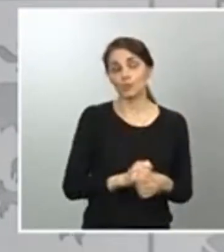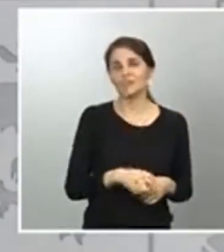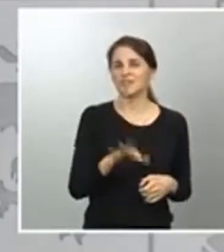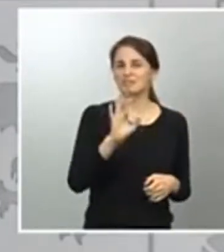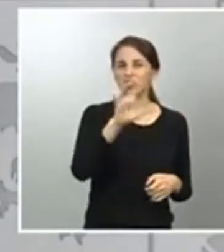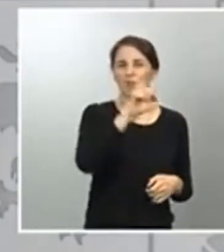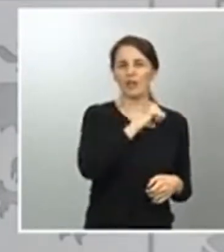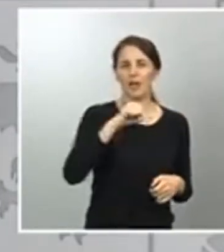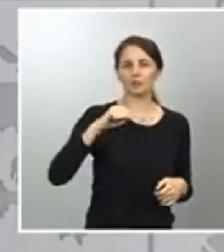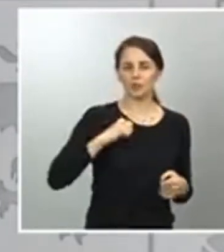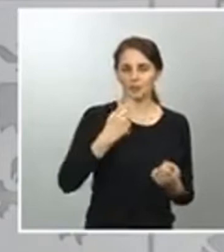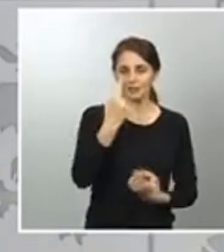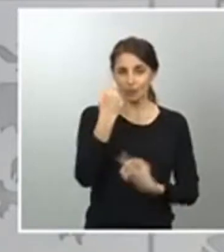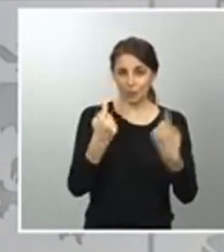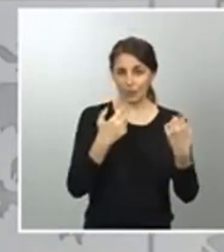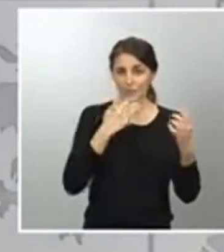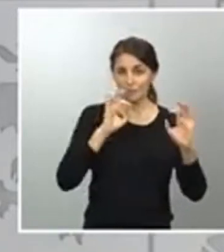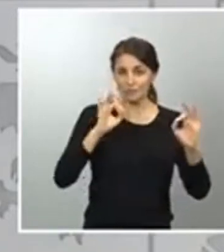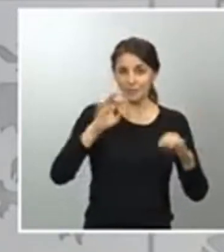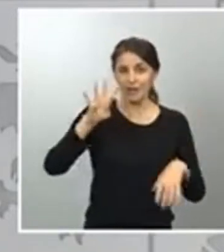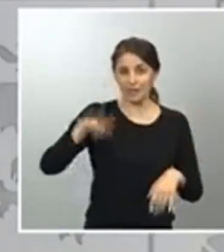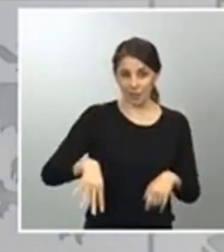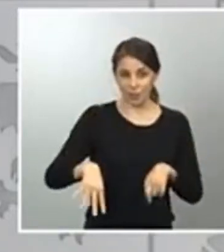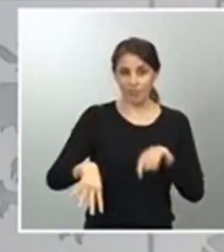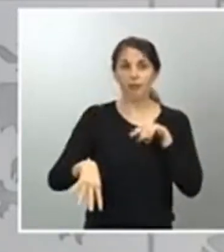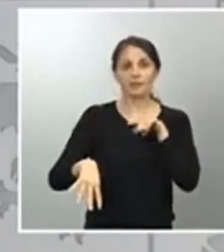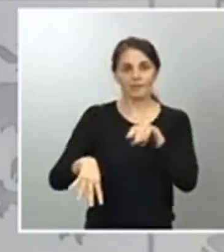comunidad autónoma de Cataluña, que sí que quiere